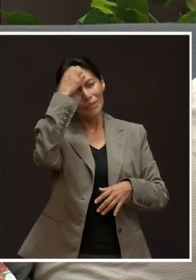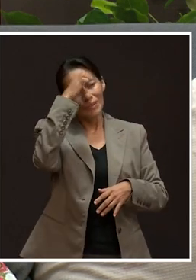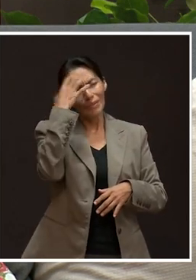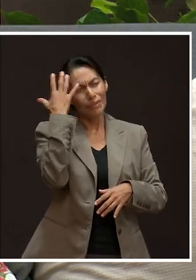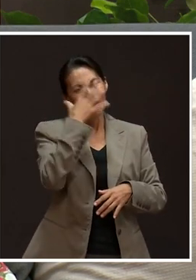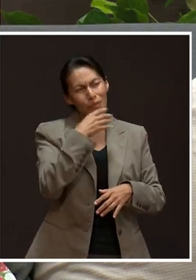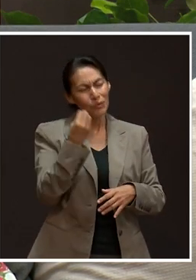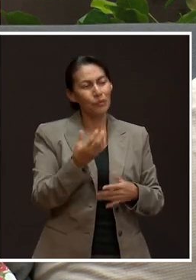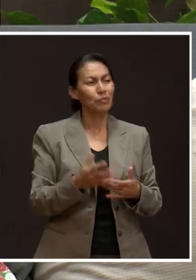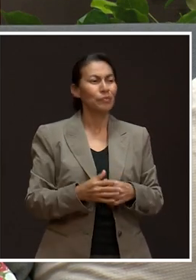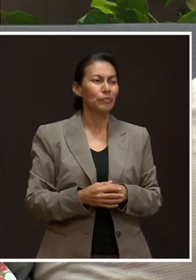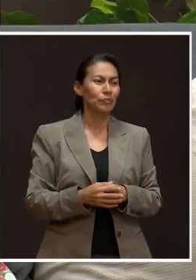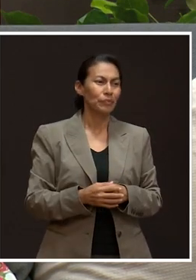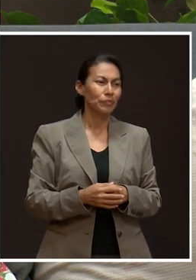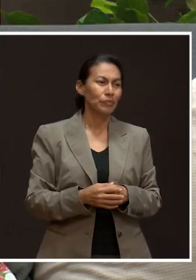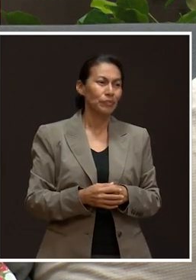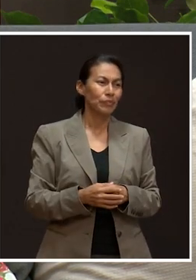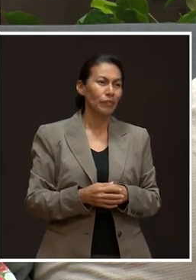experiencia que,